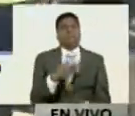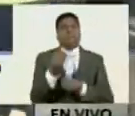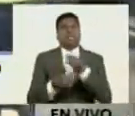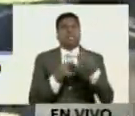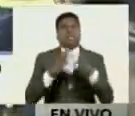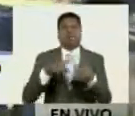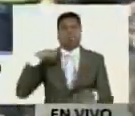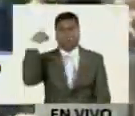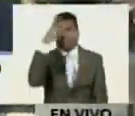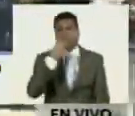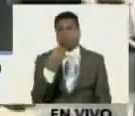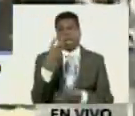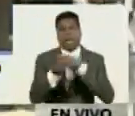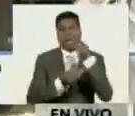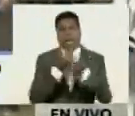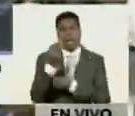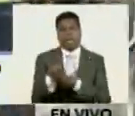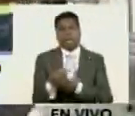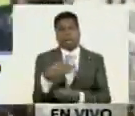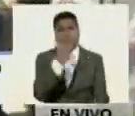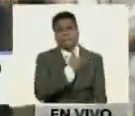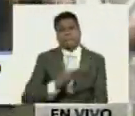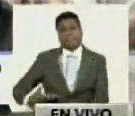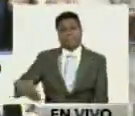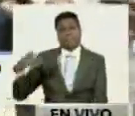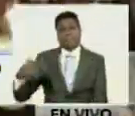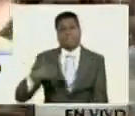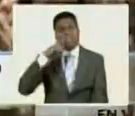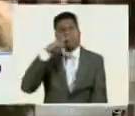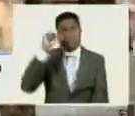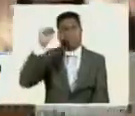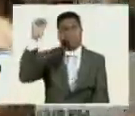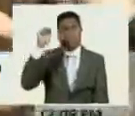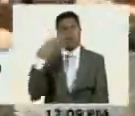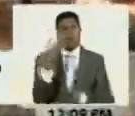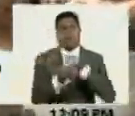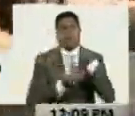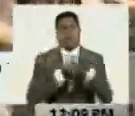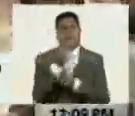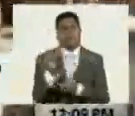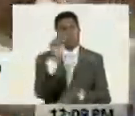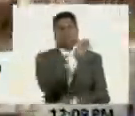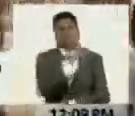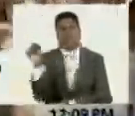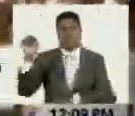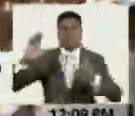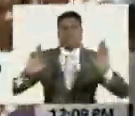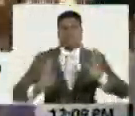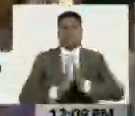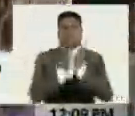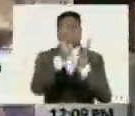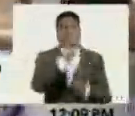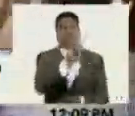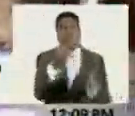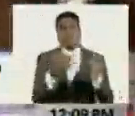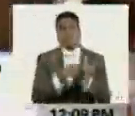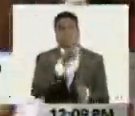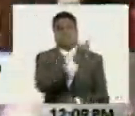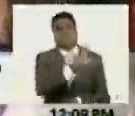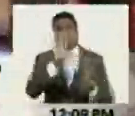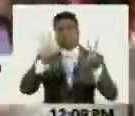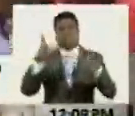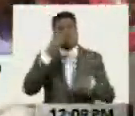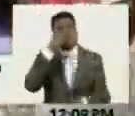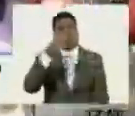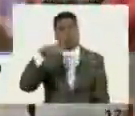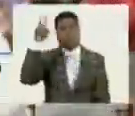la seguridad garantizada. El presidente Nicolás Maduro garantiza la Semana Santa 2017 para el